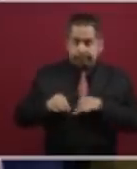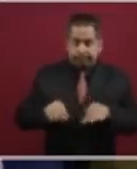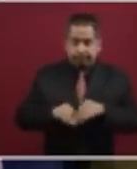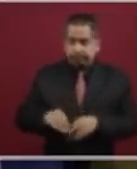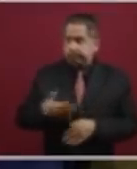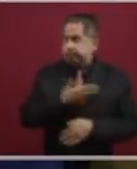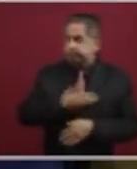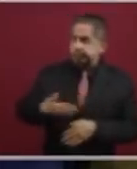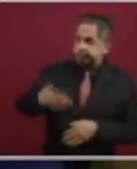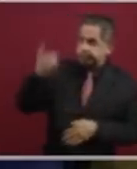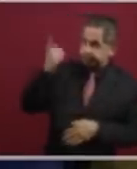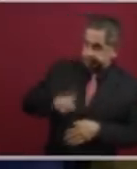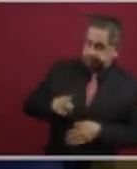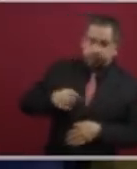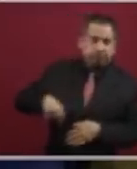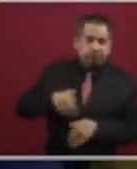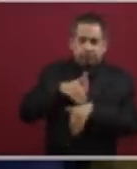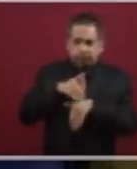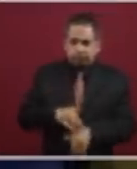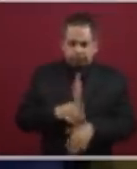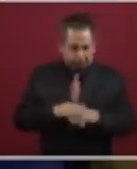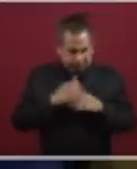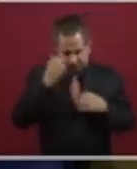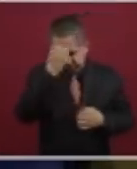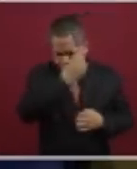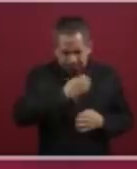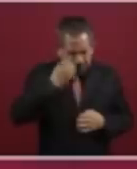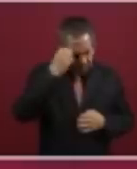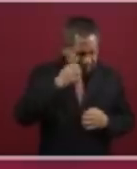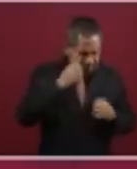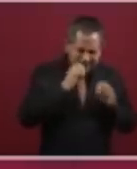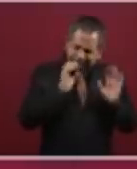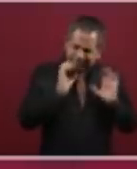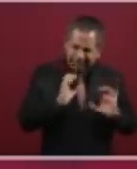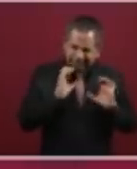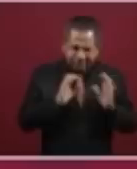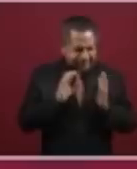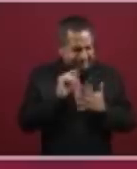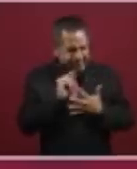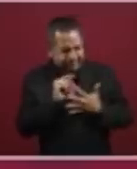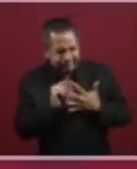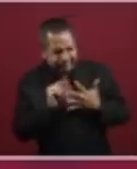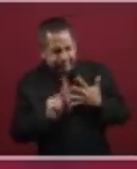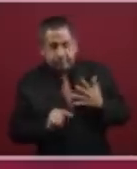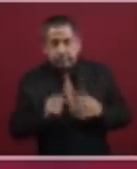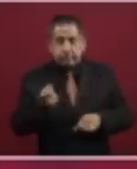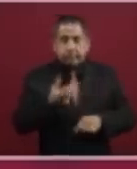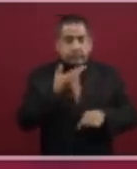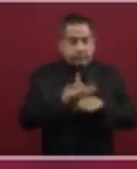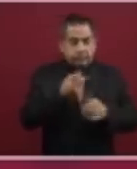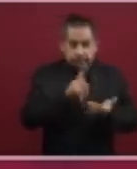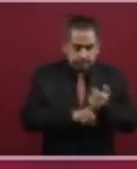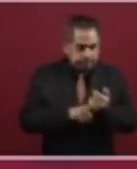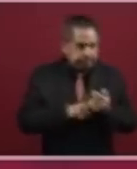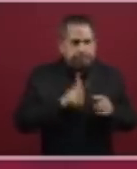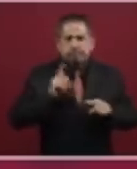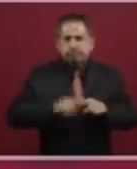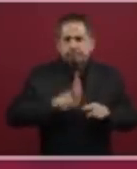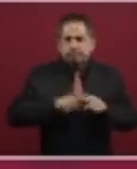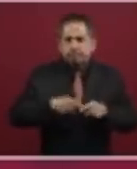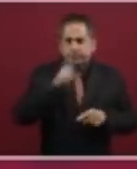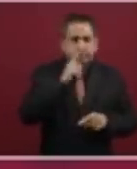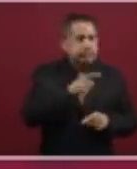del presidente, realizamos un análisis puntual de la Secretaría hacia adentro para